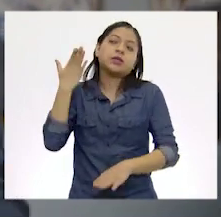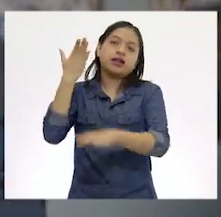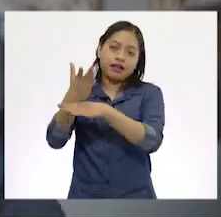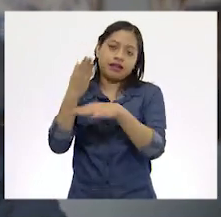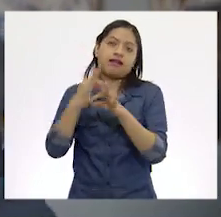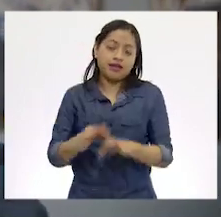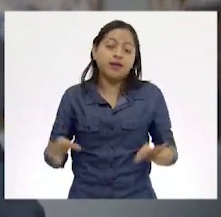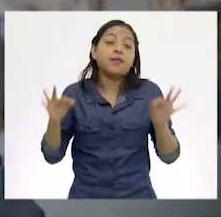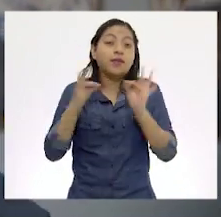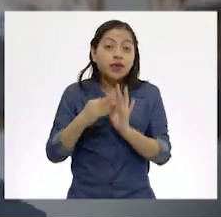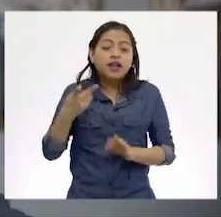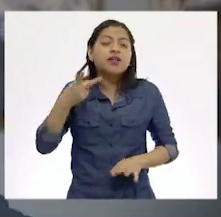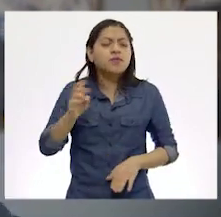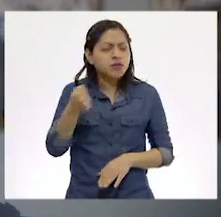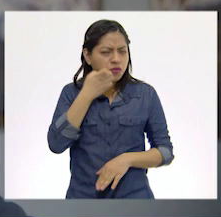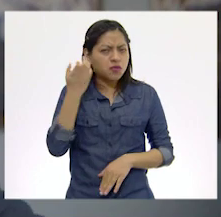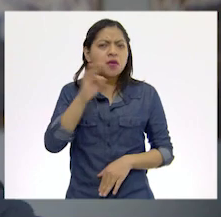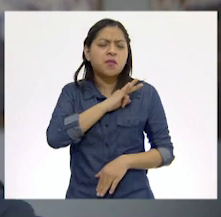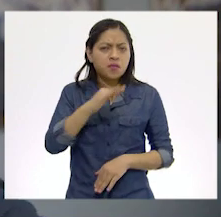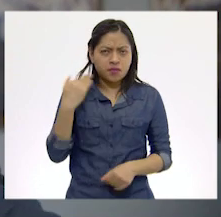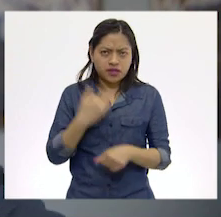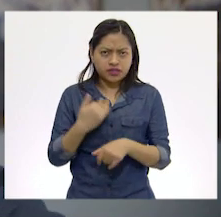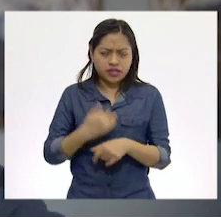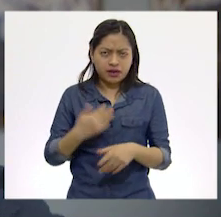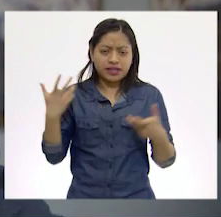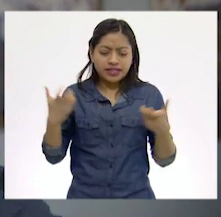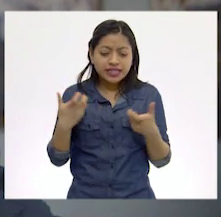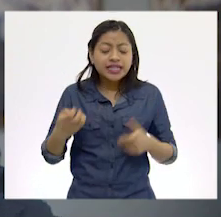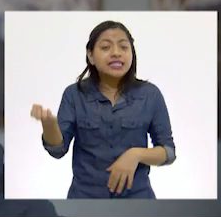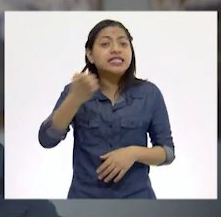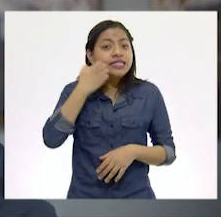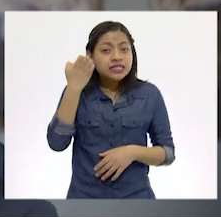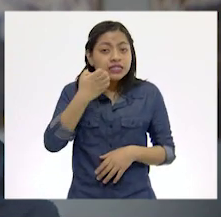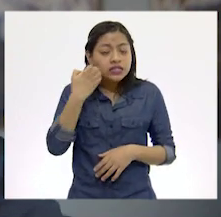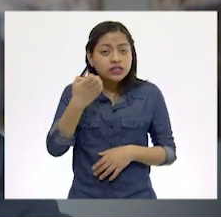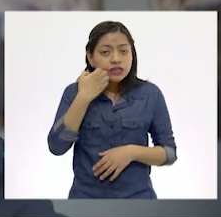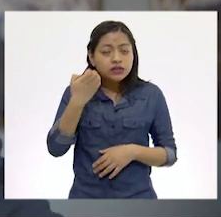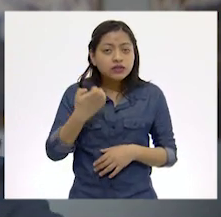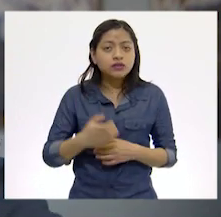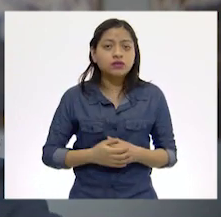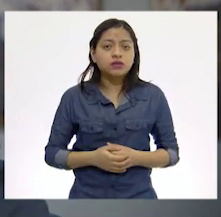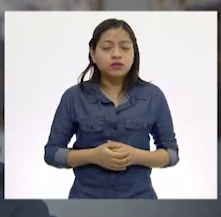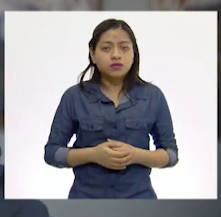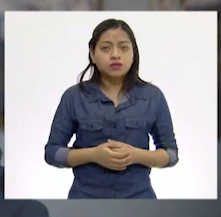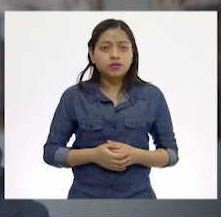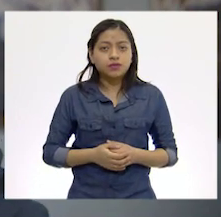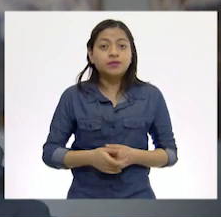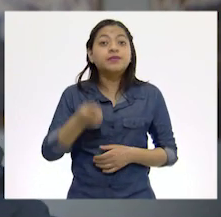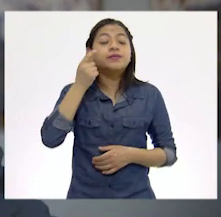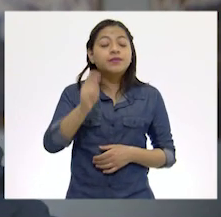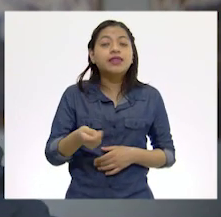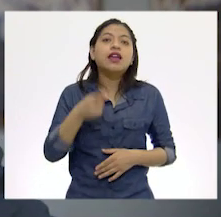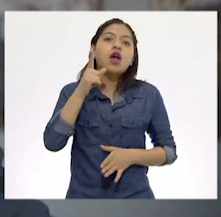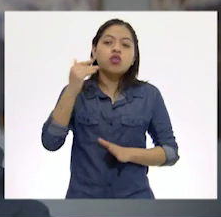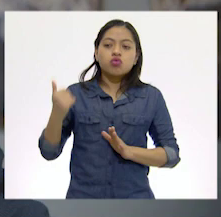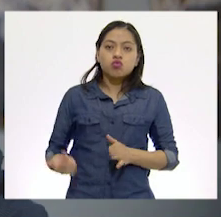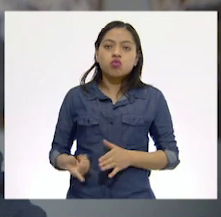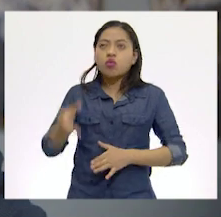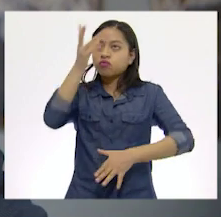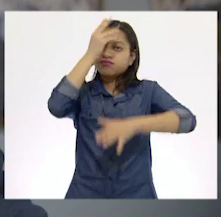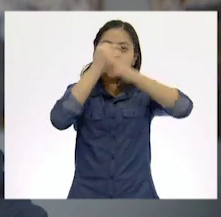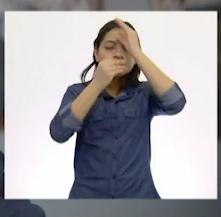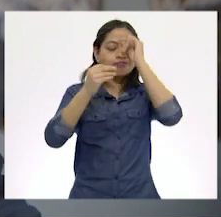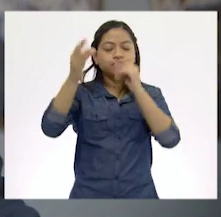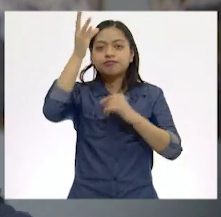la escuela es una, es un tipo de crecimiento, de